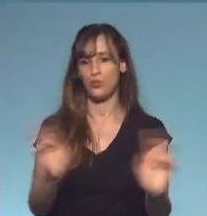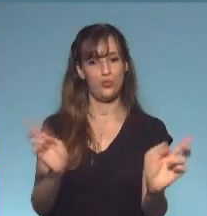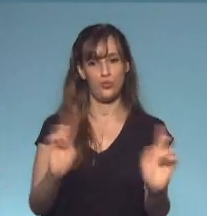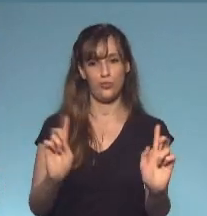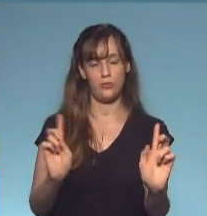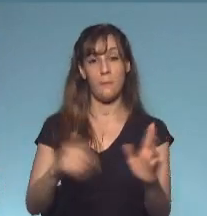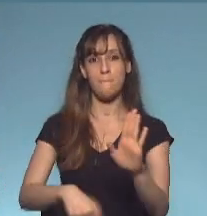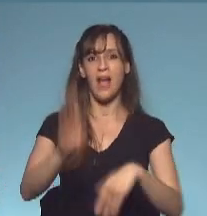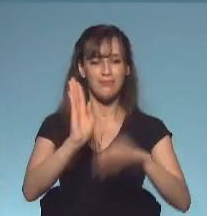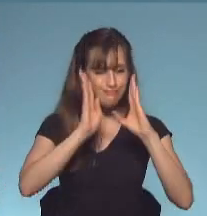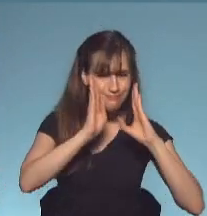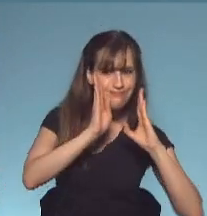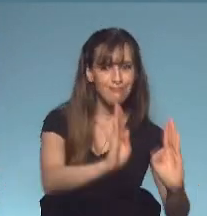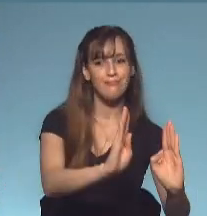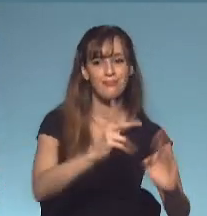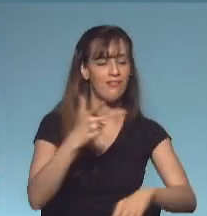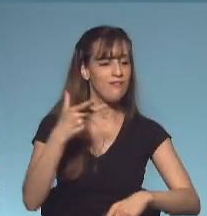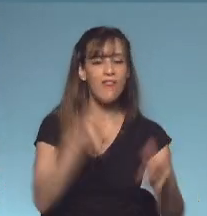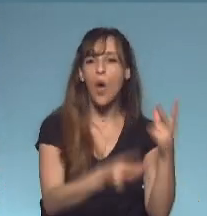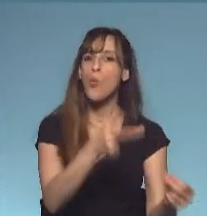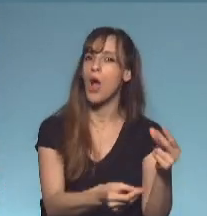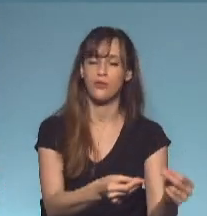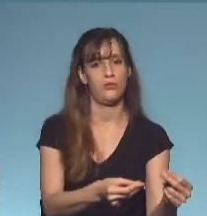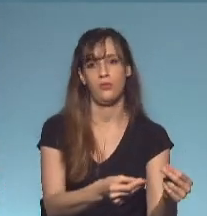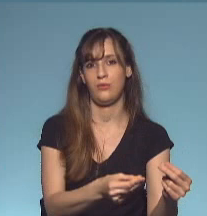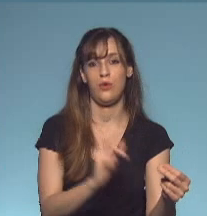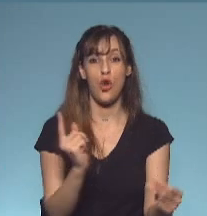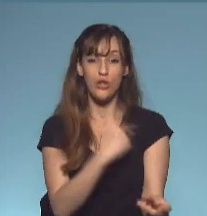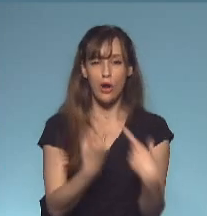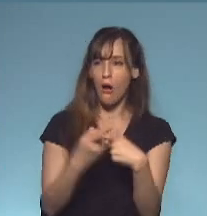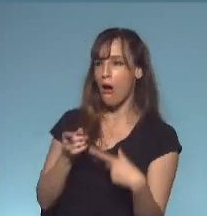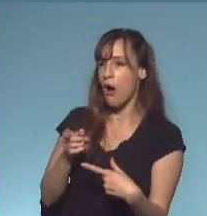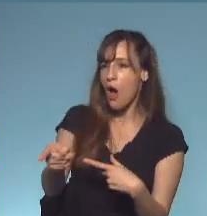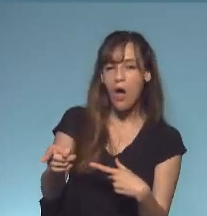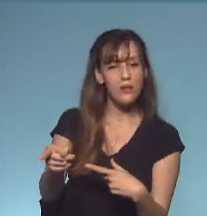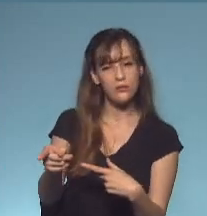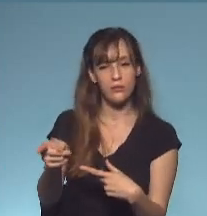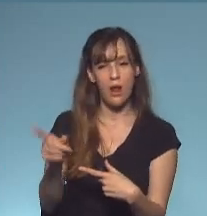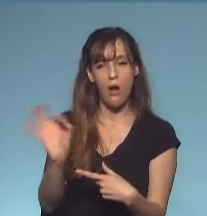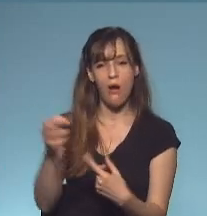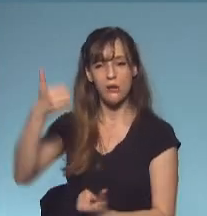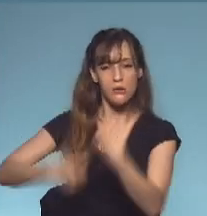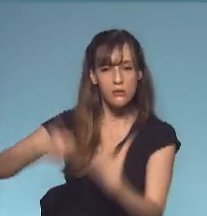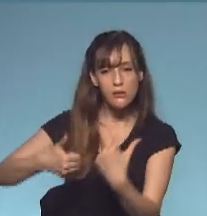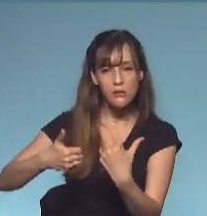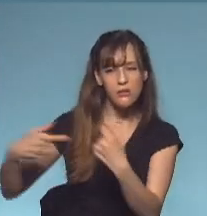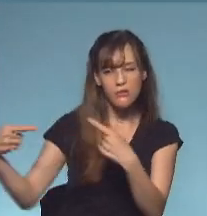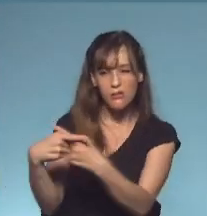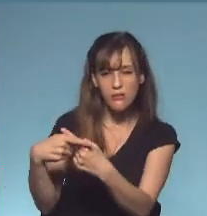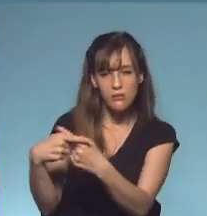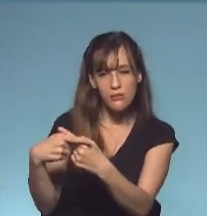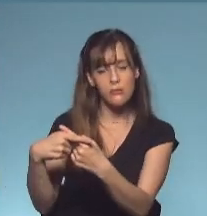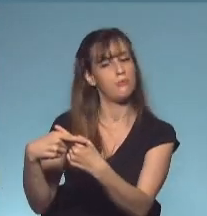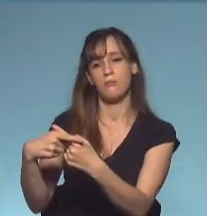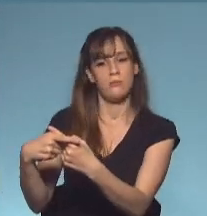vacunación. Nos dedicamos no a agredir, no a estar todo el tiempo